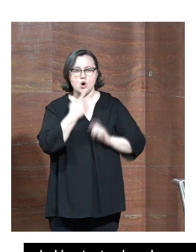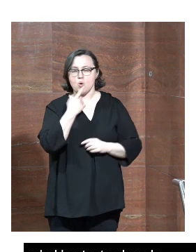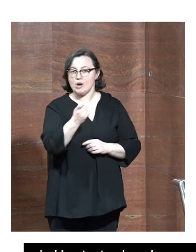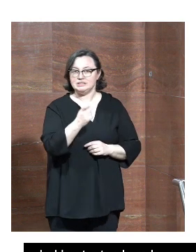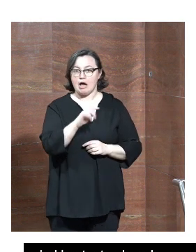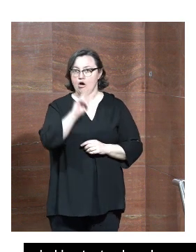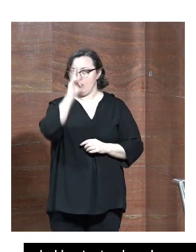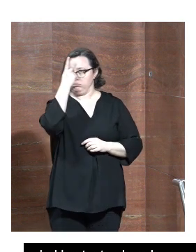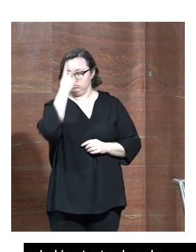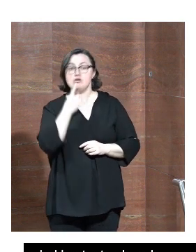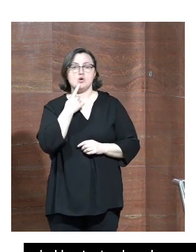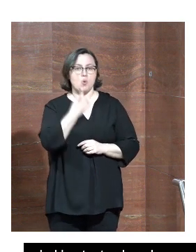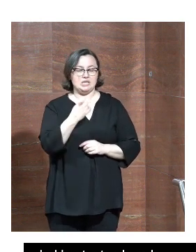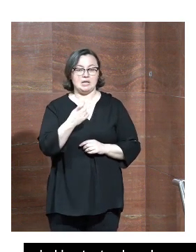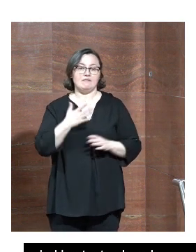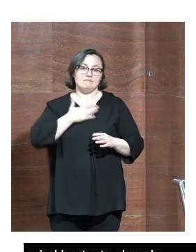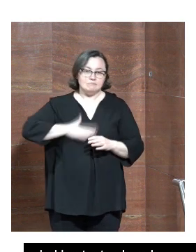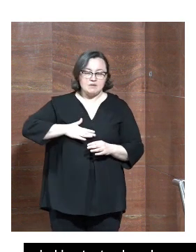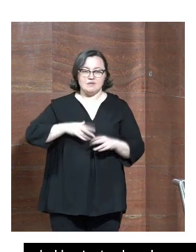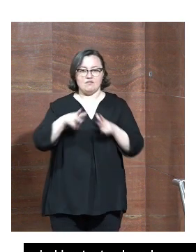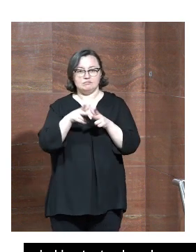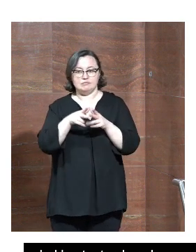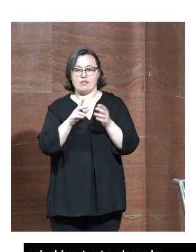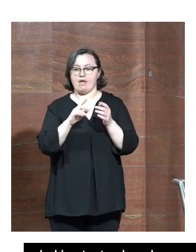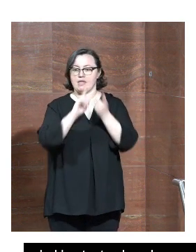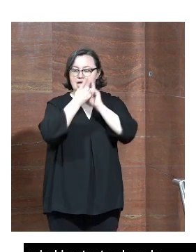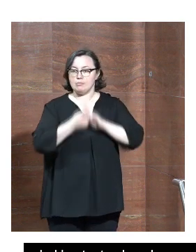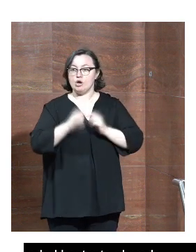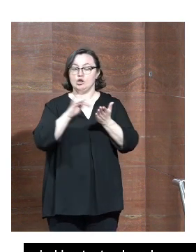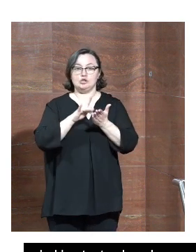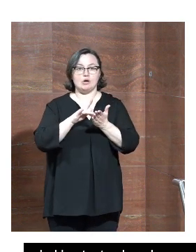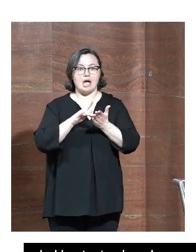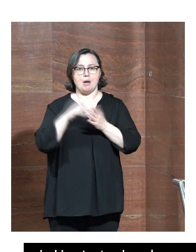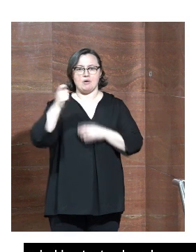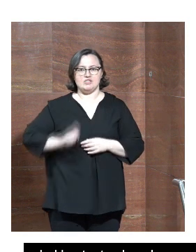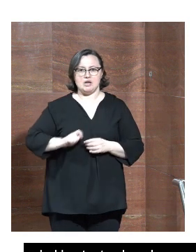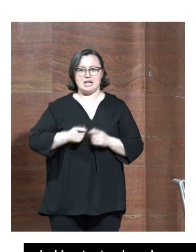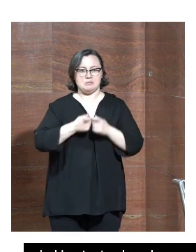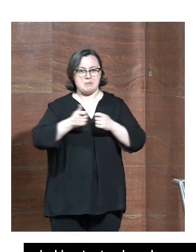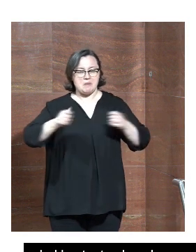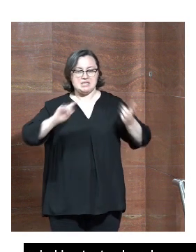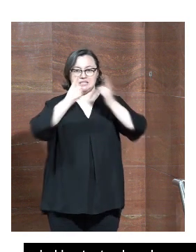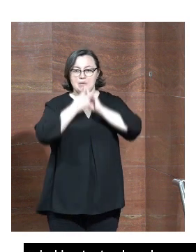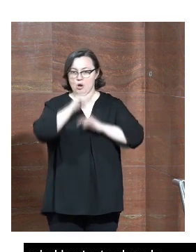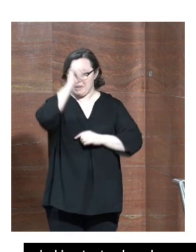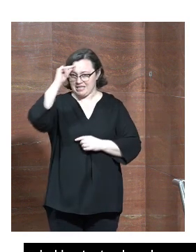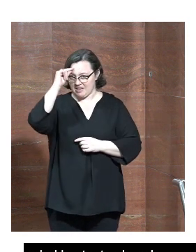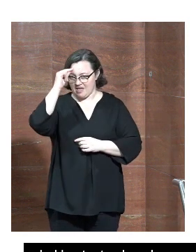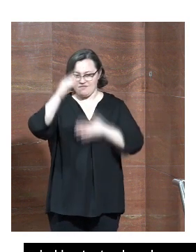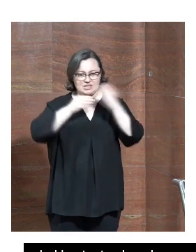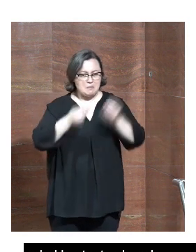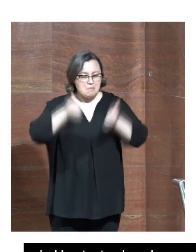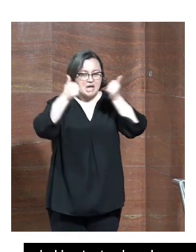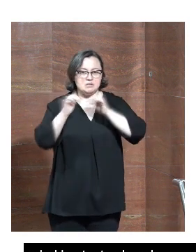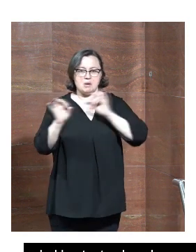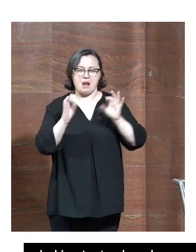y que eso afortunadamente, gente más joven como tú, como tantísimos profesionales que van saliendo, con una mentalidad mucho más flexible,